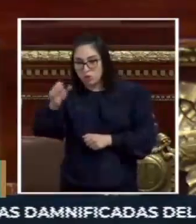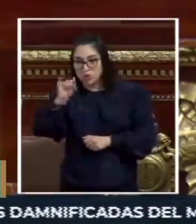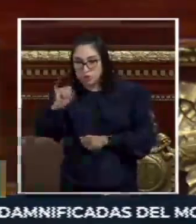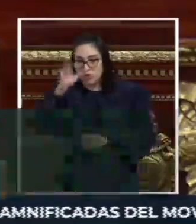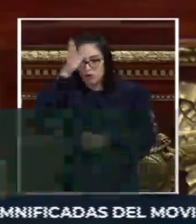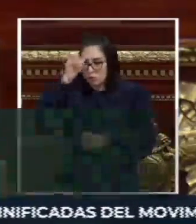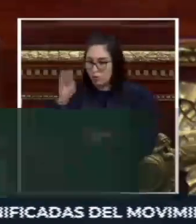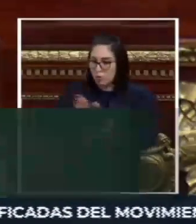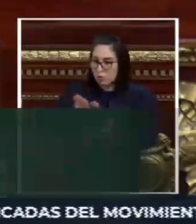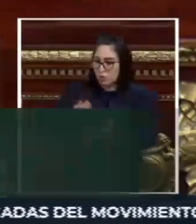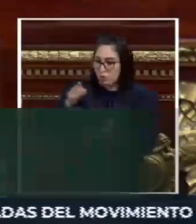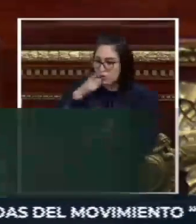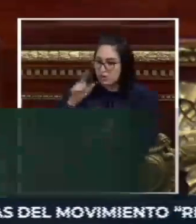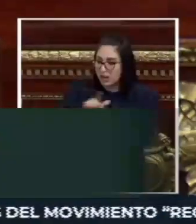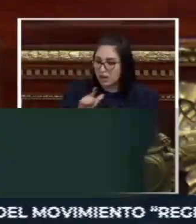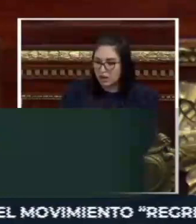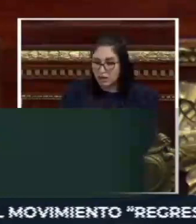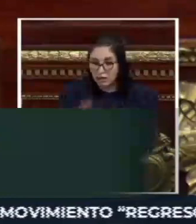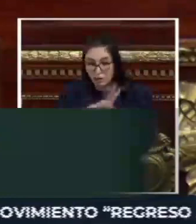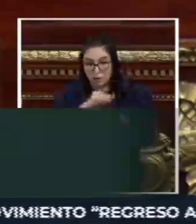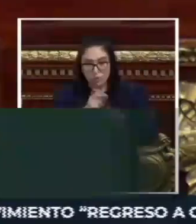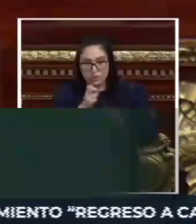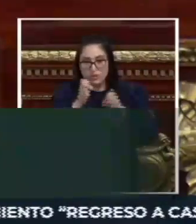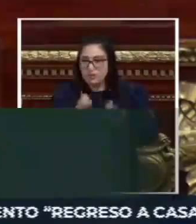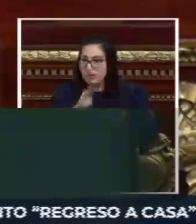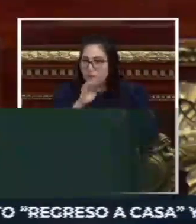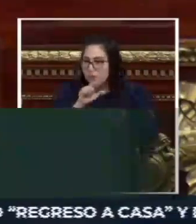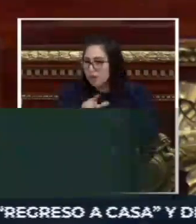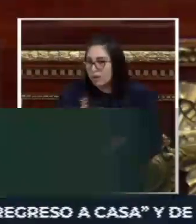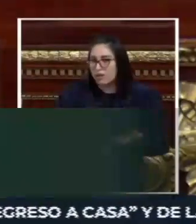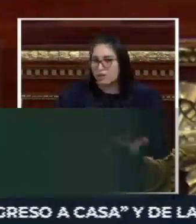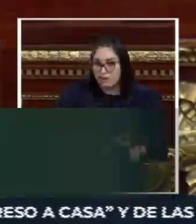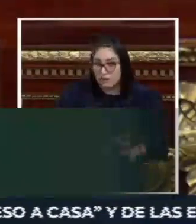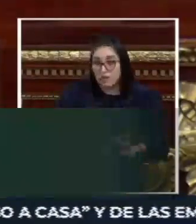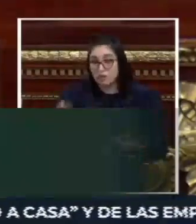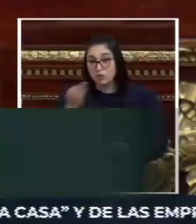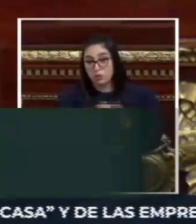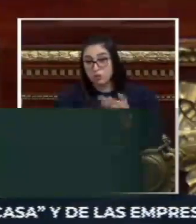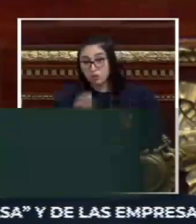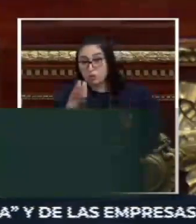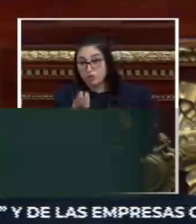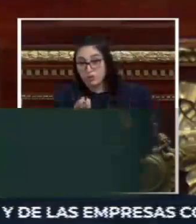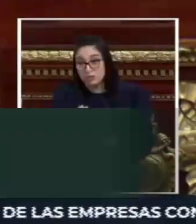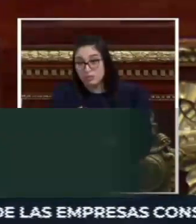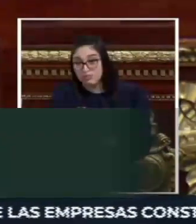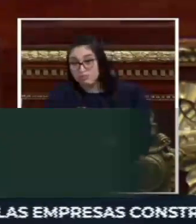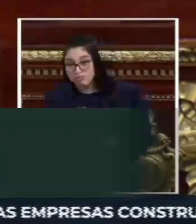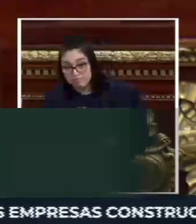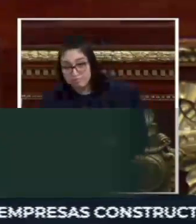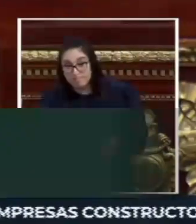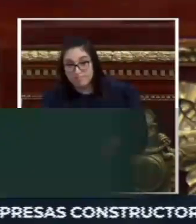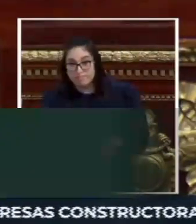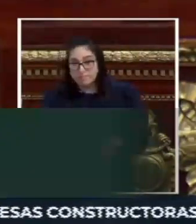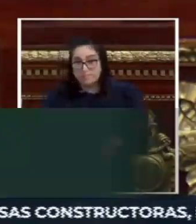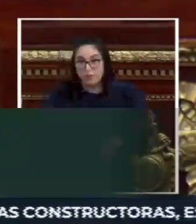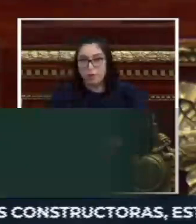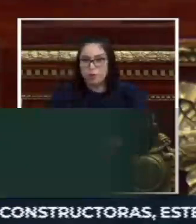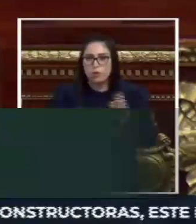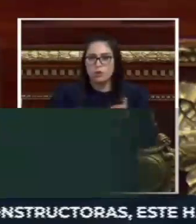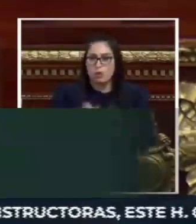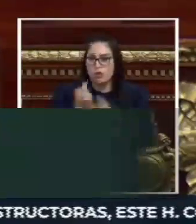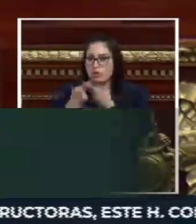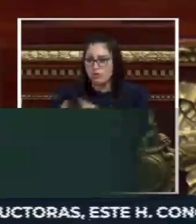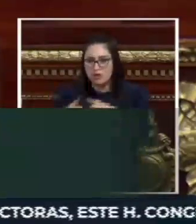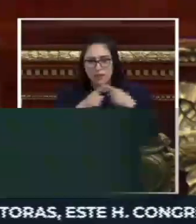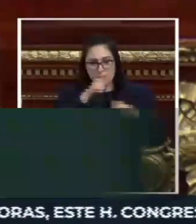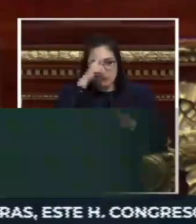Y mientras el diputado sin partido, Carlos Joaquín Fernández Tinoco, realizaba la exposición del punto de acuerdo que, por cierto, había quedado pendiente